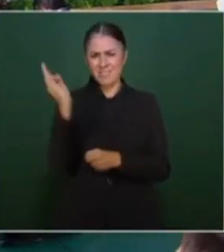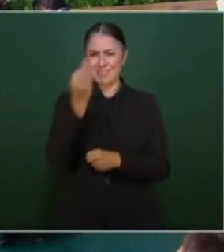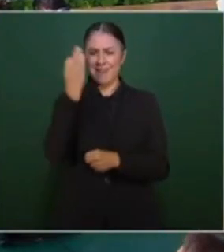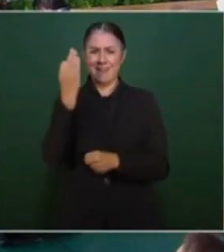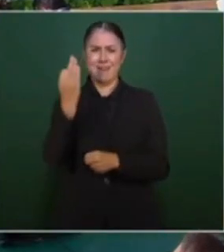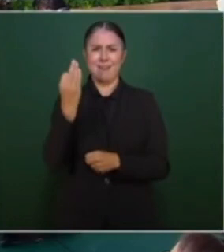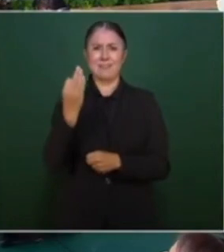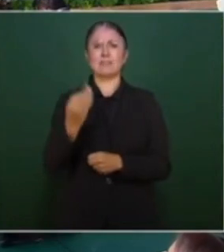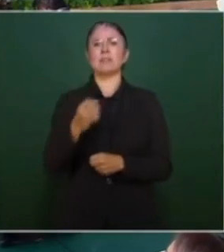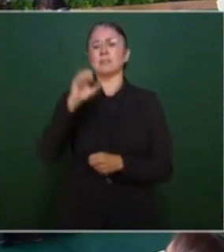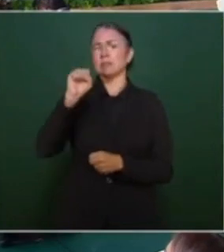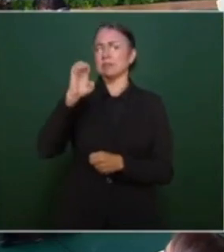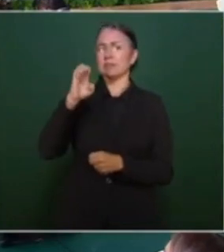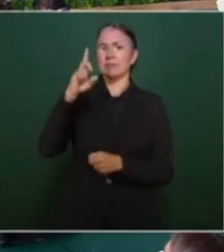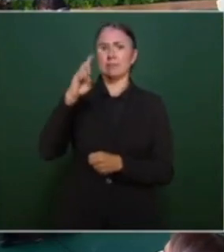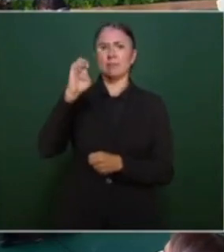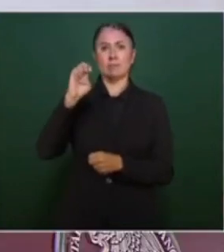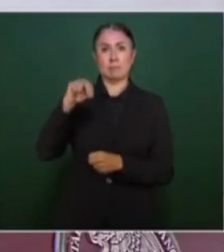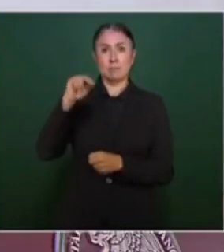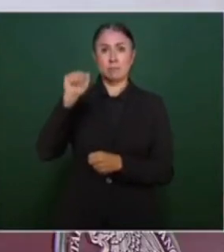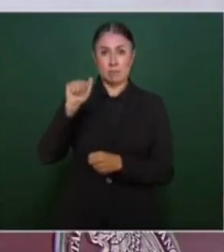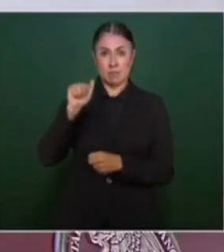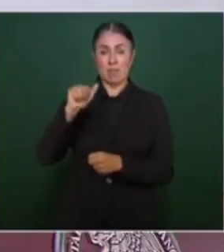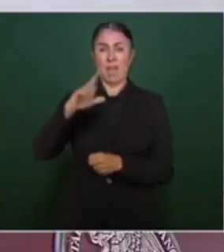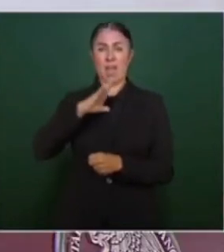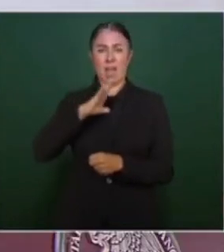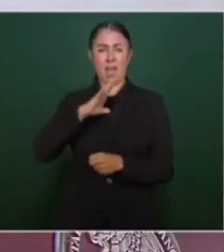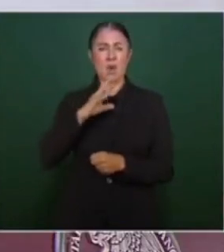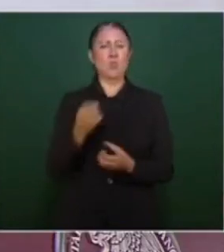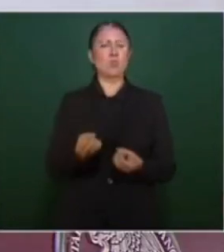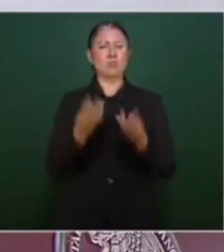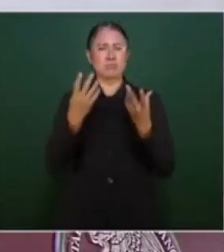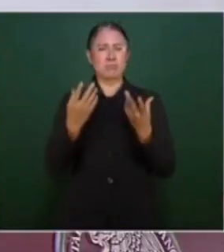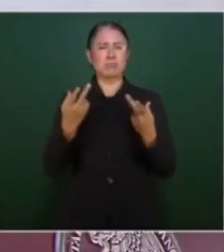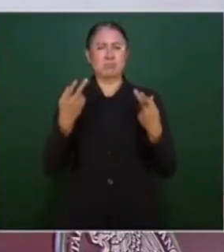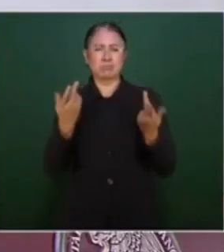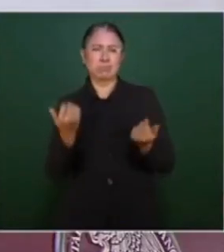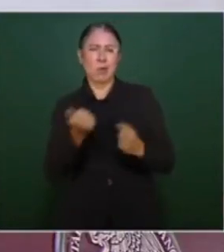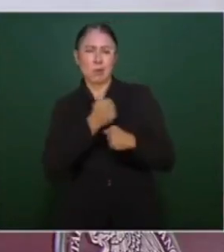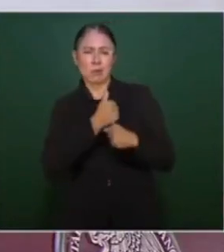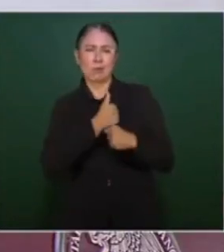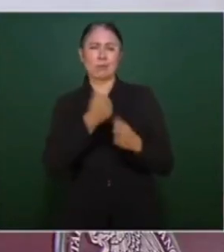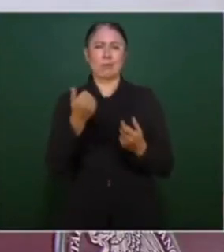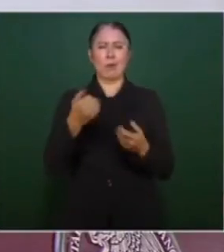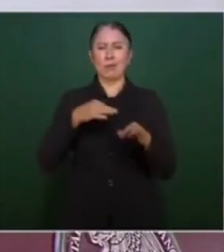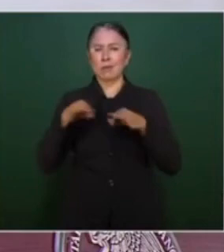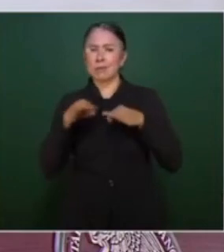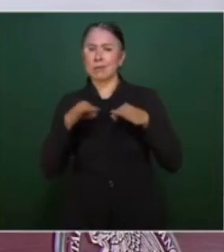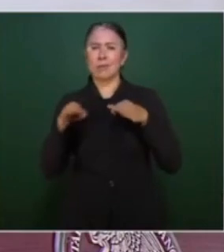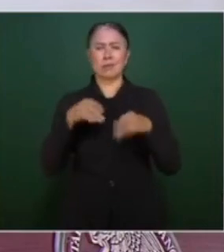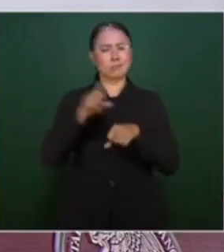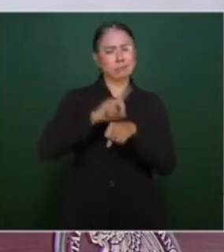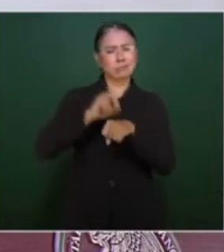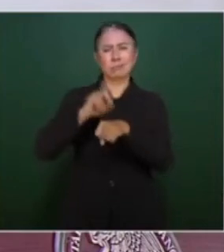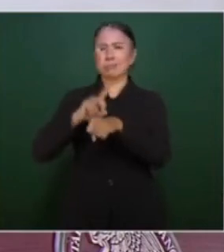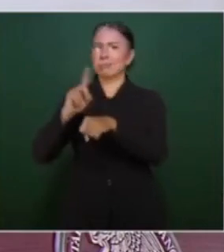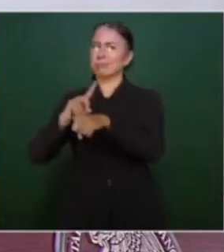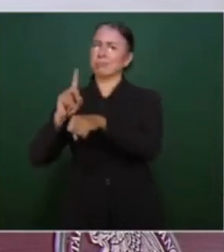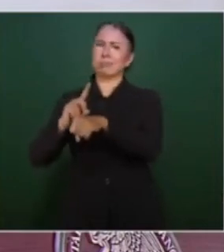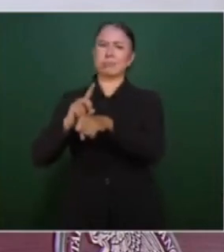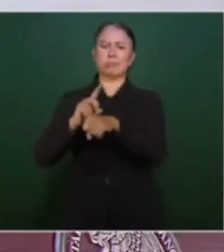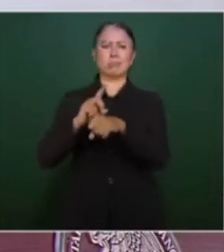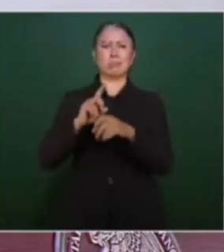Nacional tiene un total de elementos operativos, elementos que trabajan día a día en